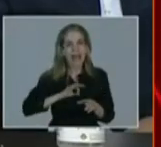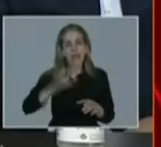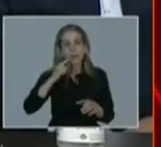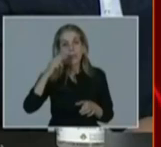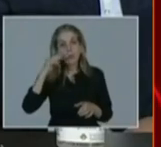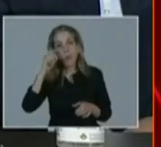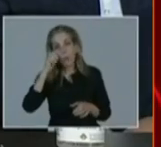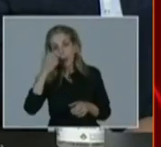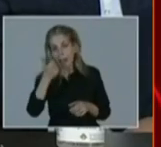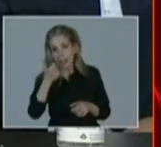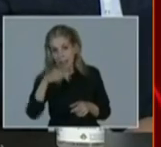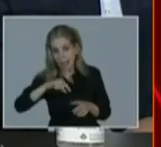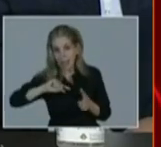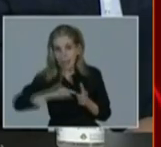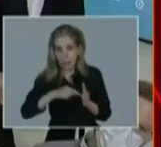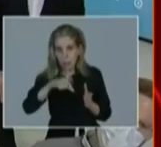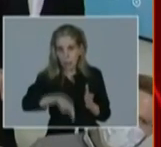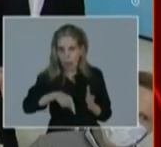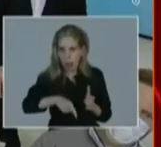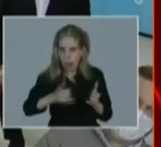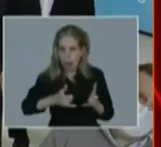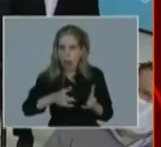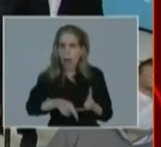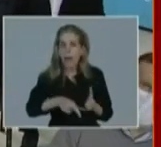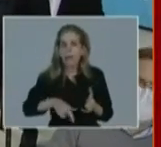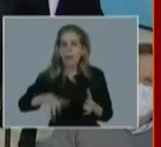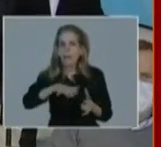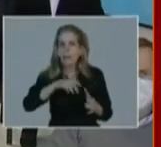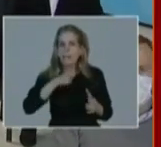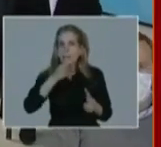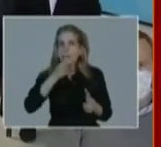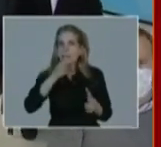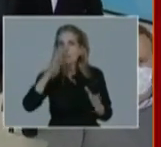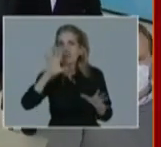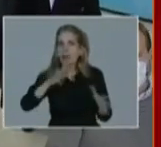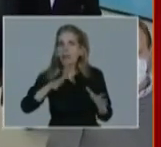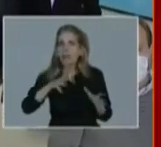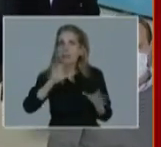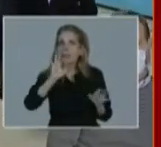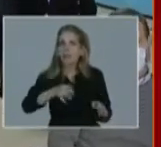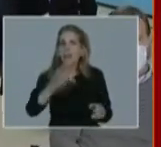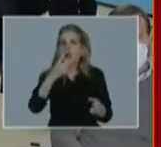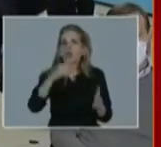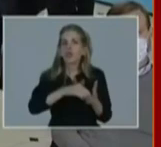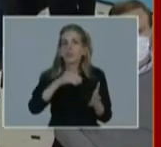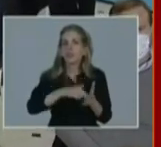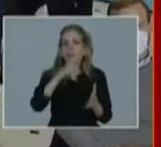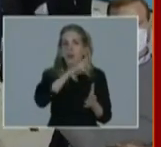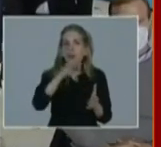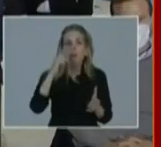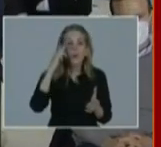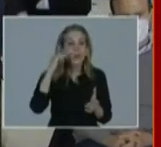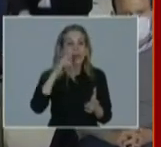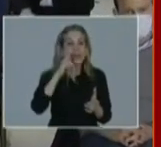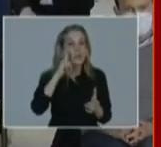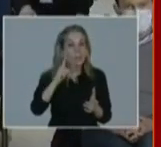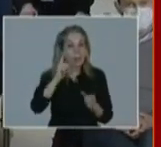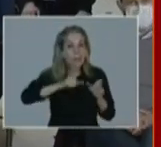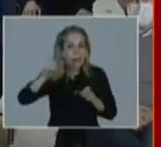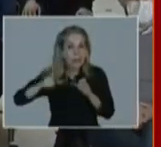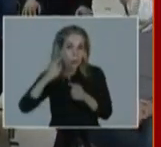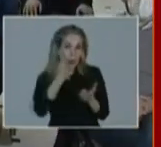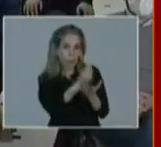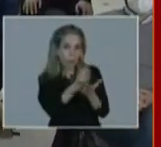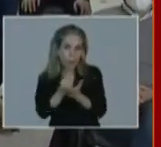Vidal recuperaron 4 puntos los bonaerenses. Pero después descubrimos lo peor de todo, que la